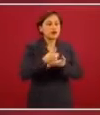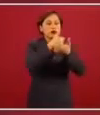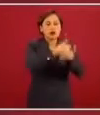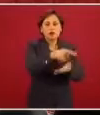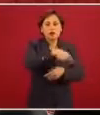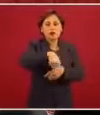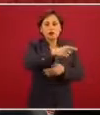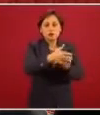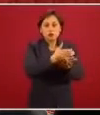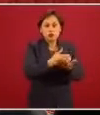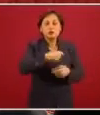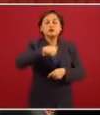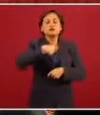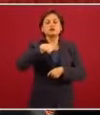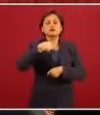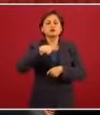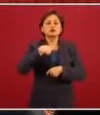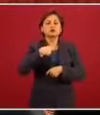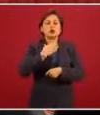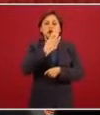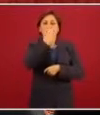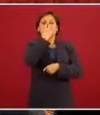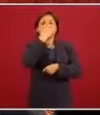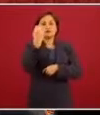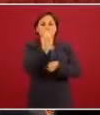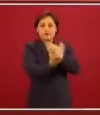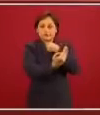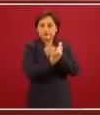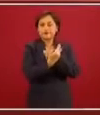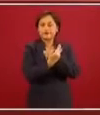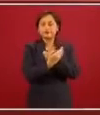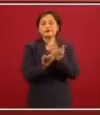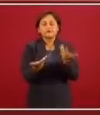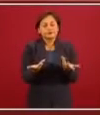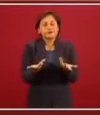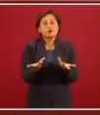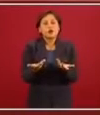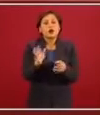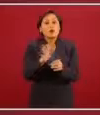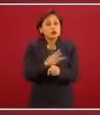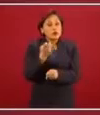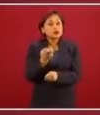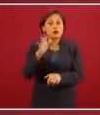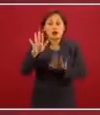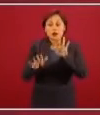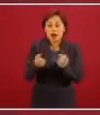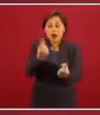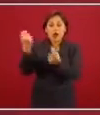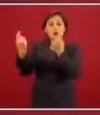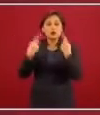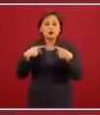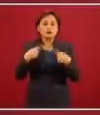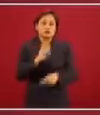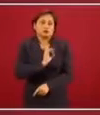mascarillas. En un momento dado, si por un temor, pero que es completamente legítimo, pero no adecuado al